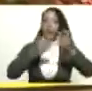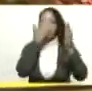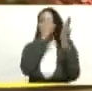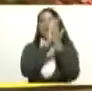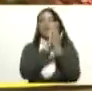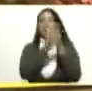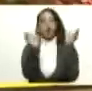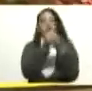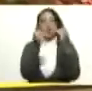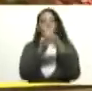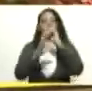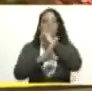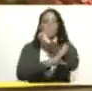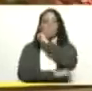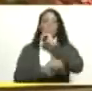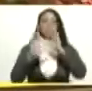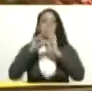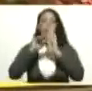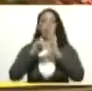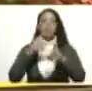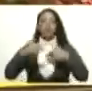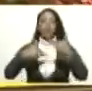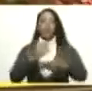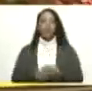al bandidaje.